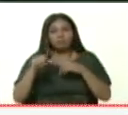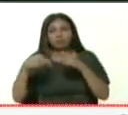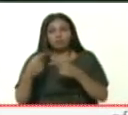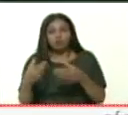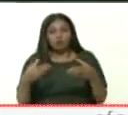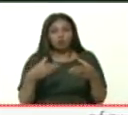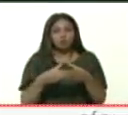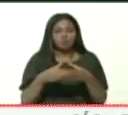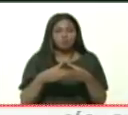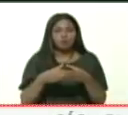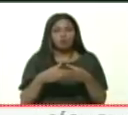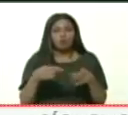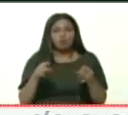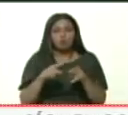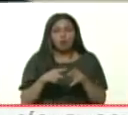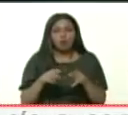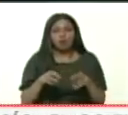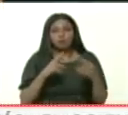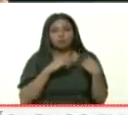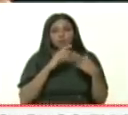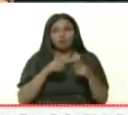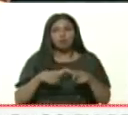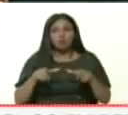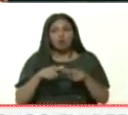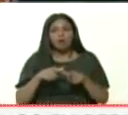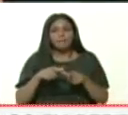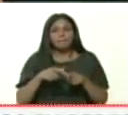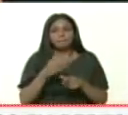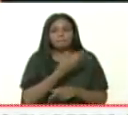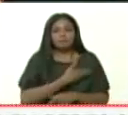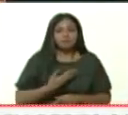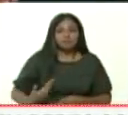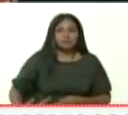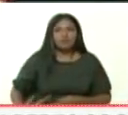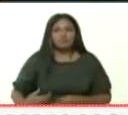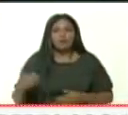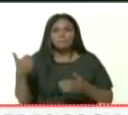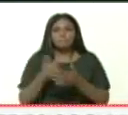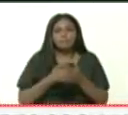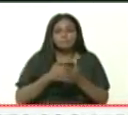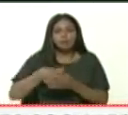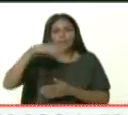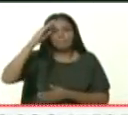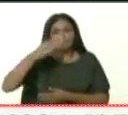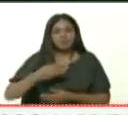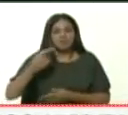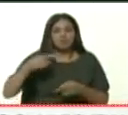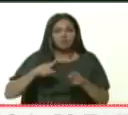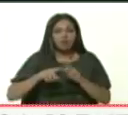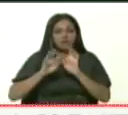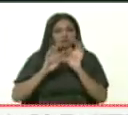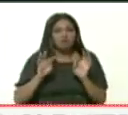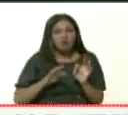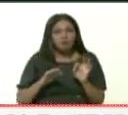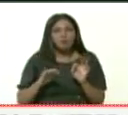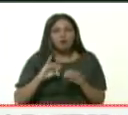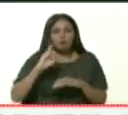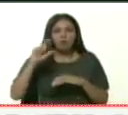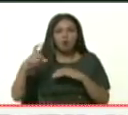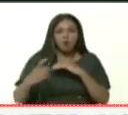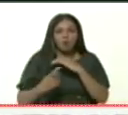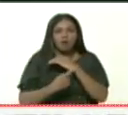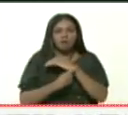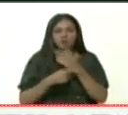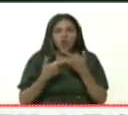Los Rastrojos le iba a cobrar al flamante presidente, vía golpe militar, Juan Guaidó, favores para poder